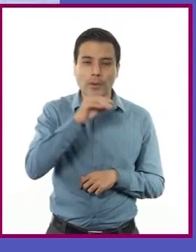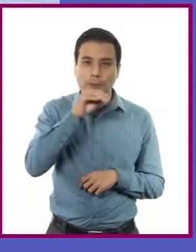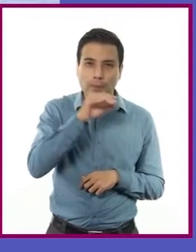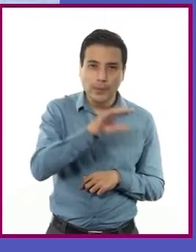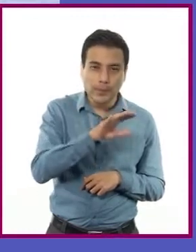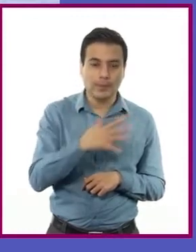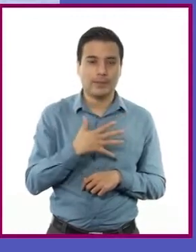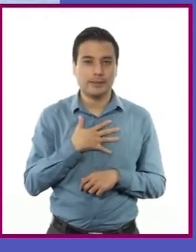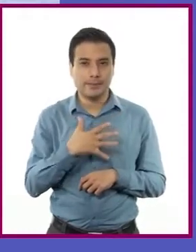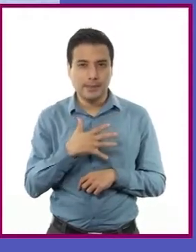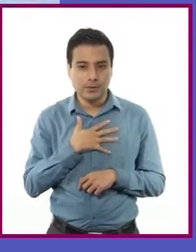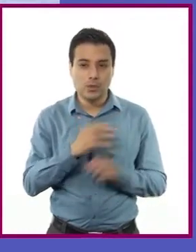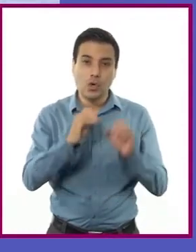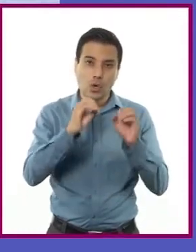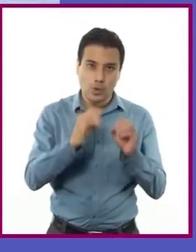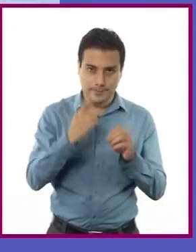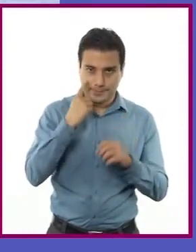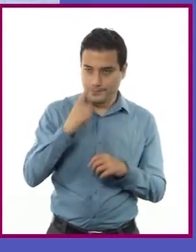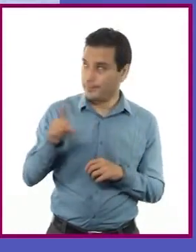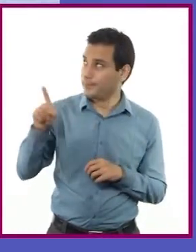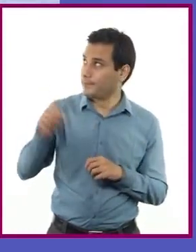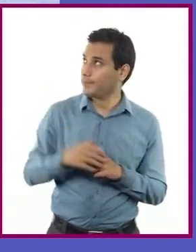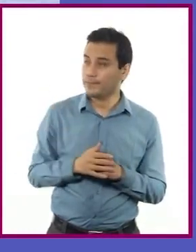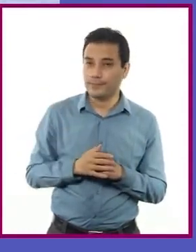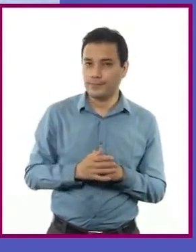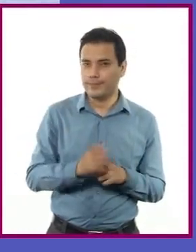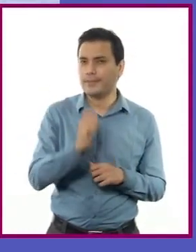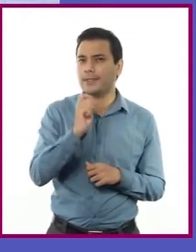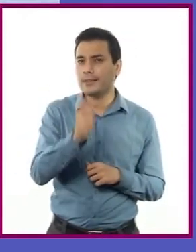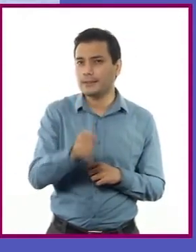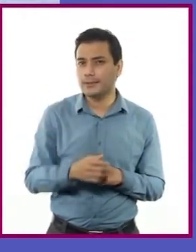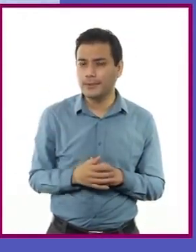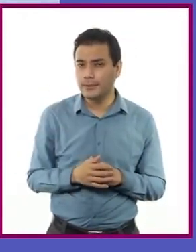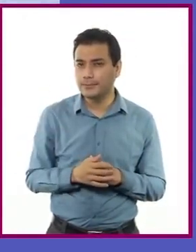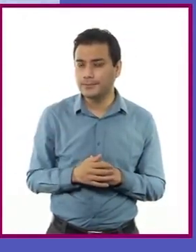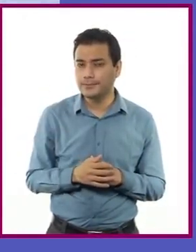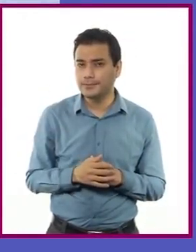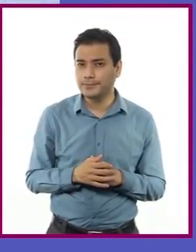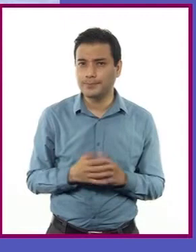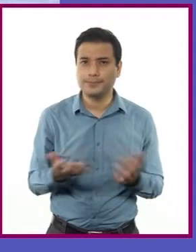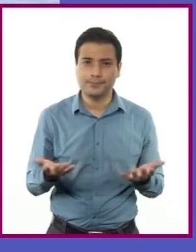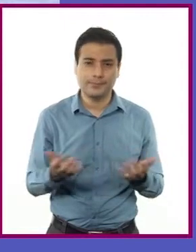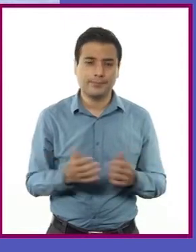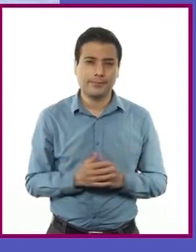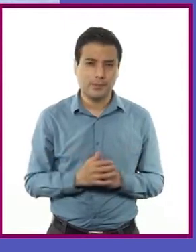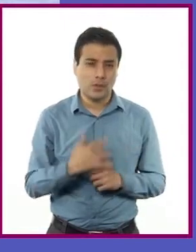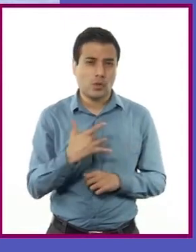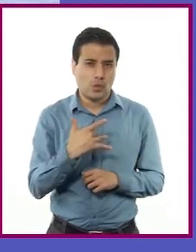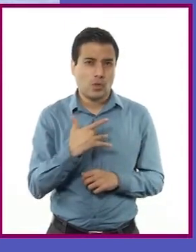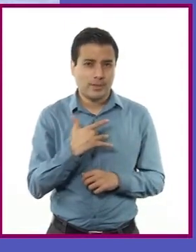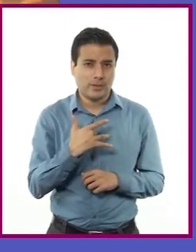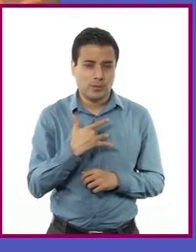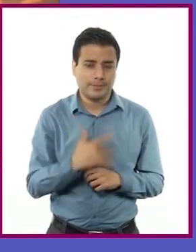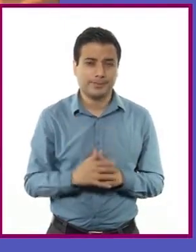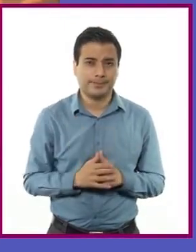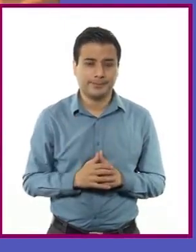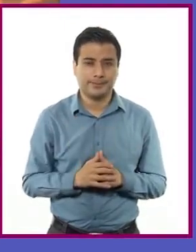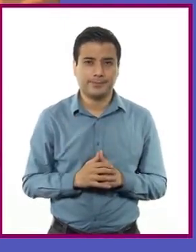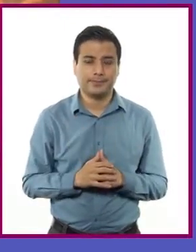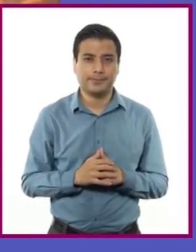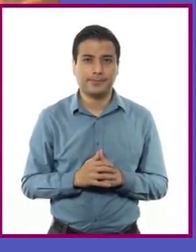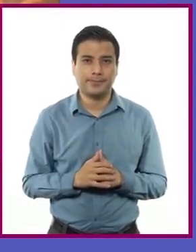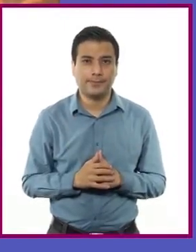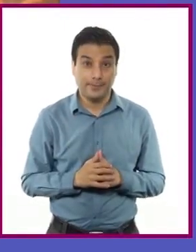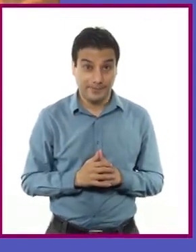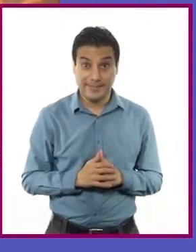cardíaco, del latín cardiacus, que significa perteneciente o relativo al corazón. En